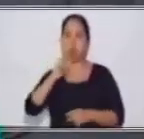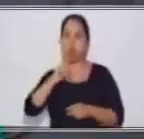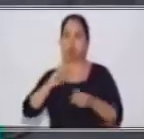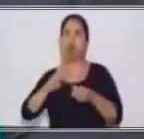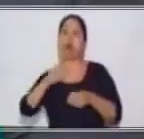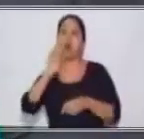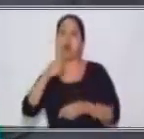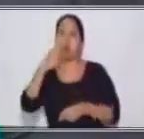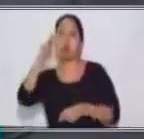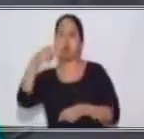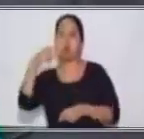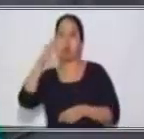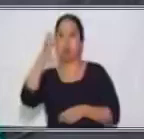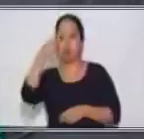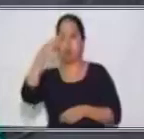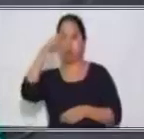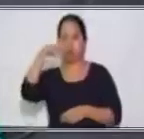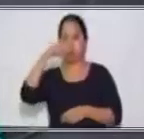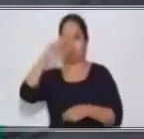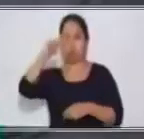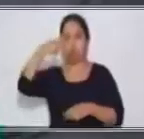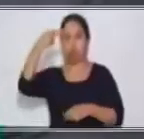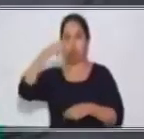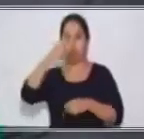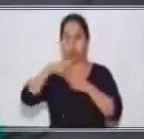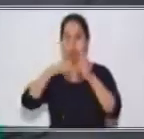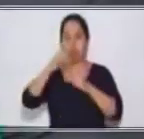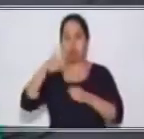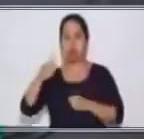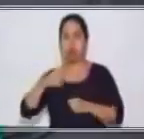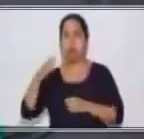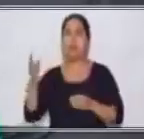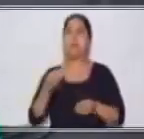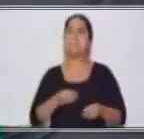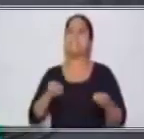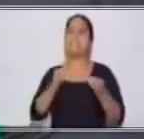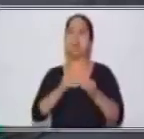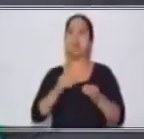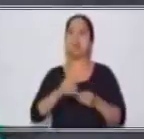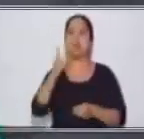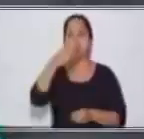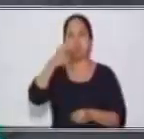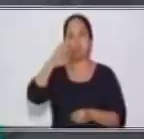coseno cuadrado de alfa más el seno cuadrado de alfa.